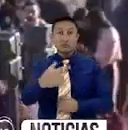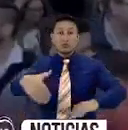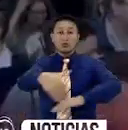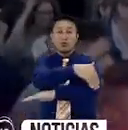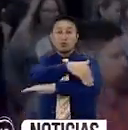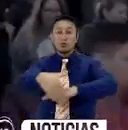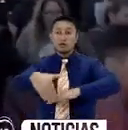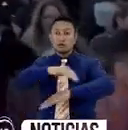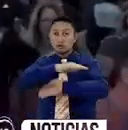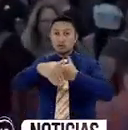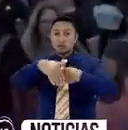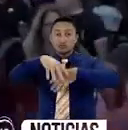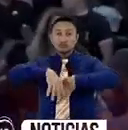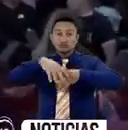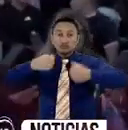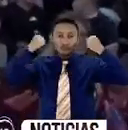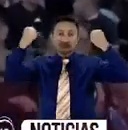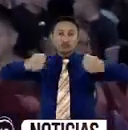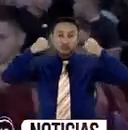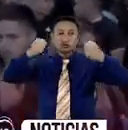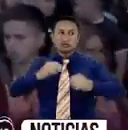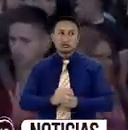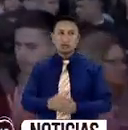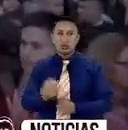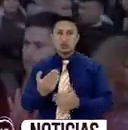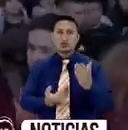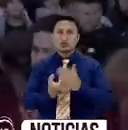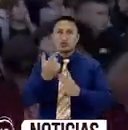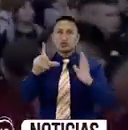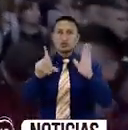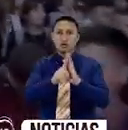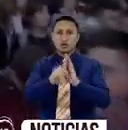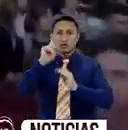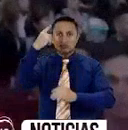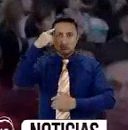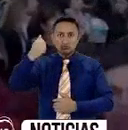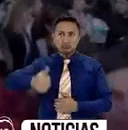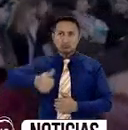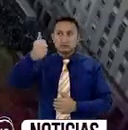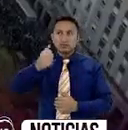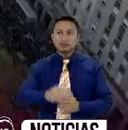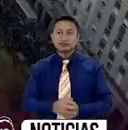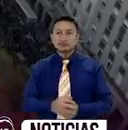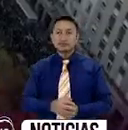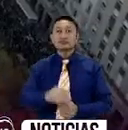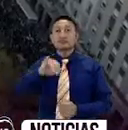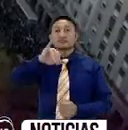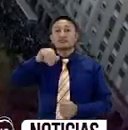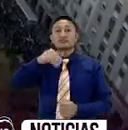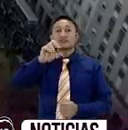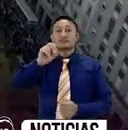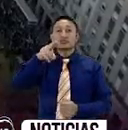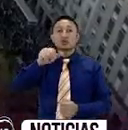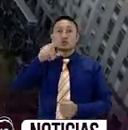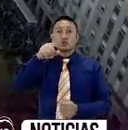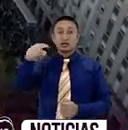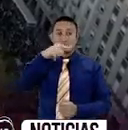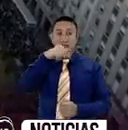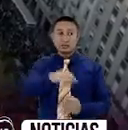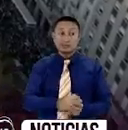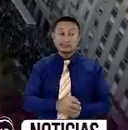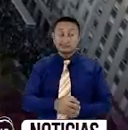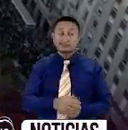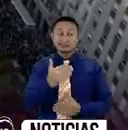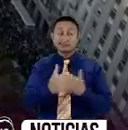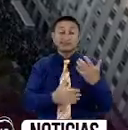de todo el país para protestar por las nuevas políticas del ejecutivo Jonathan es consciente que la situación podría